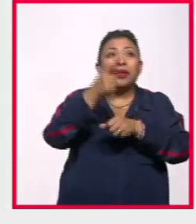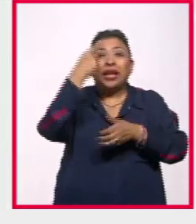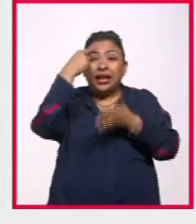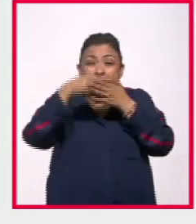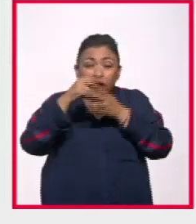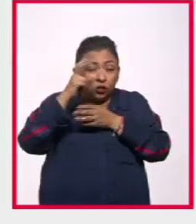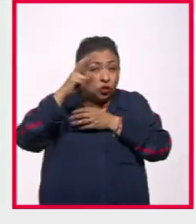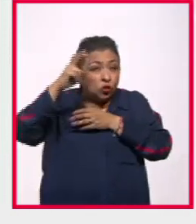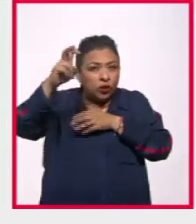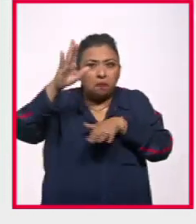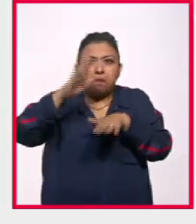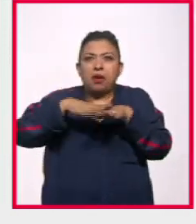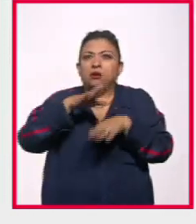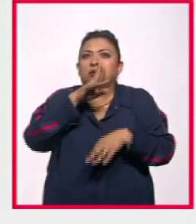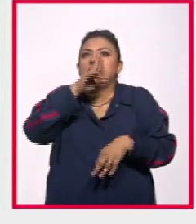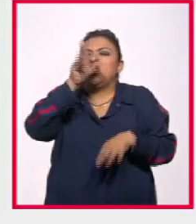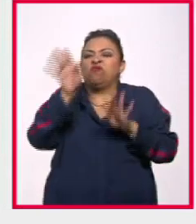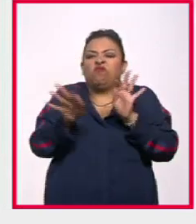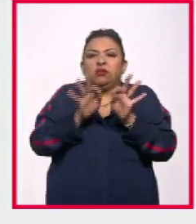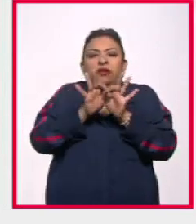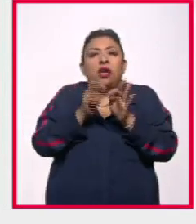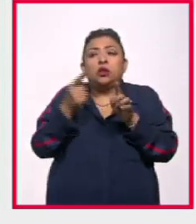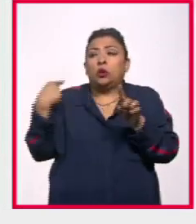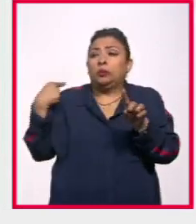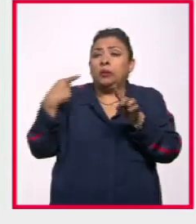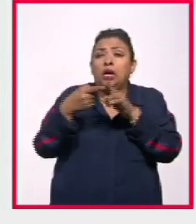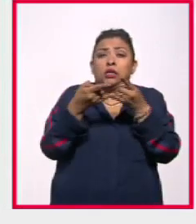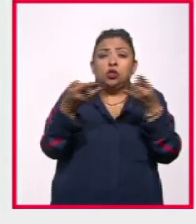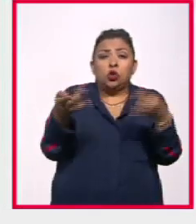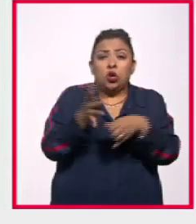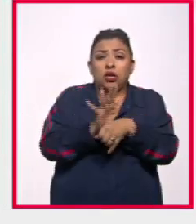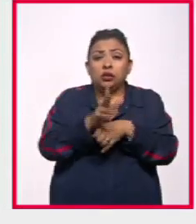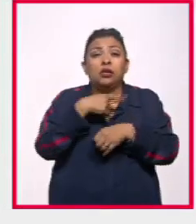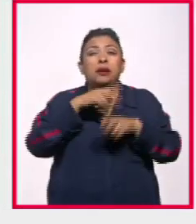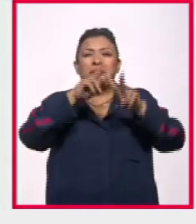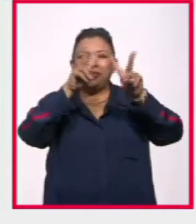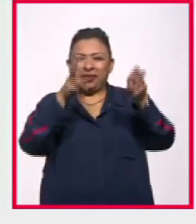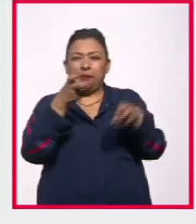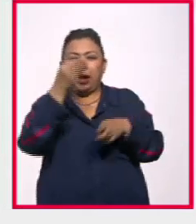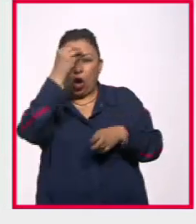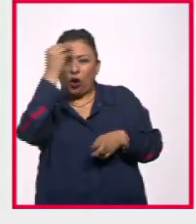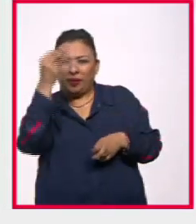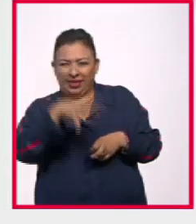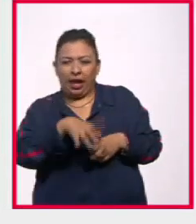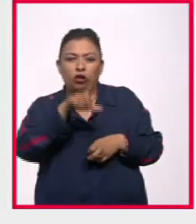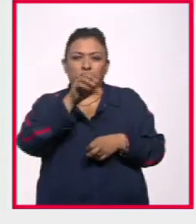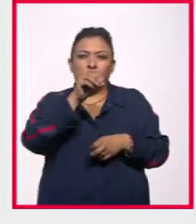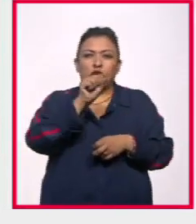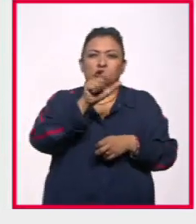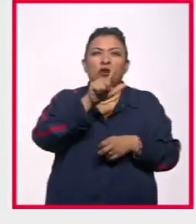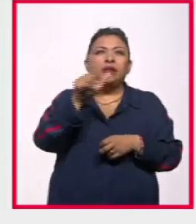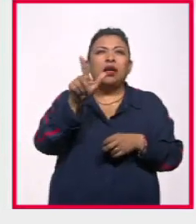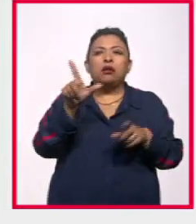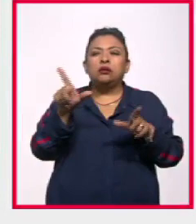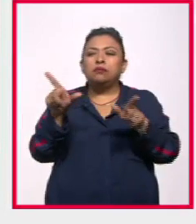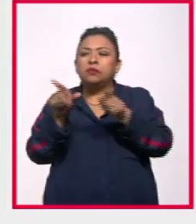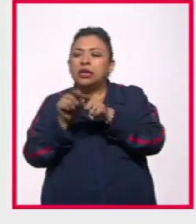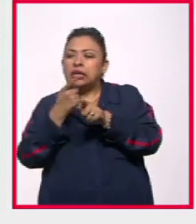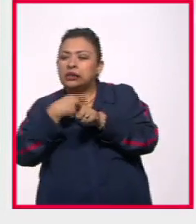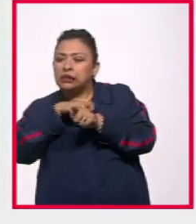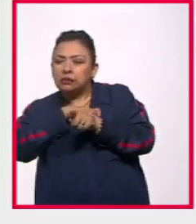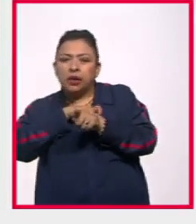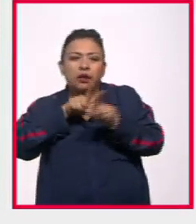logrados de toda la historia del cine. Pero no solamente eso, Los Olvidados es una síntesis de España y México, es